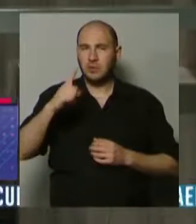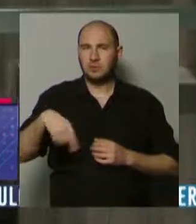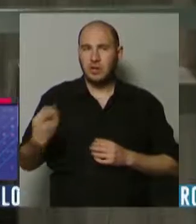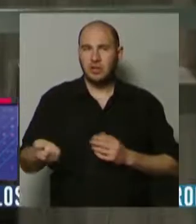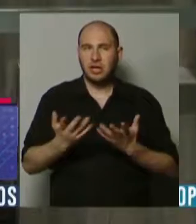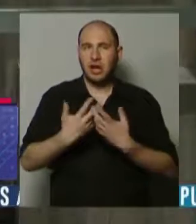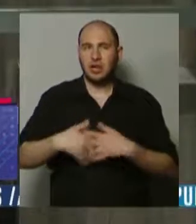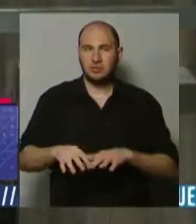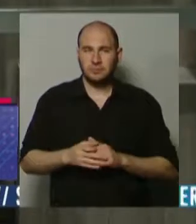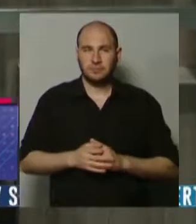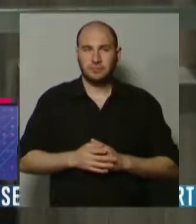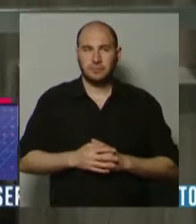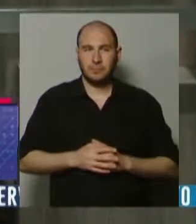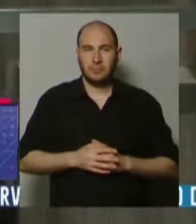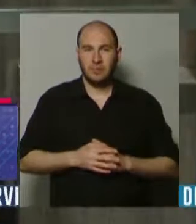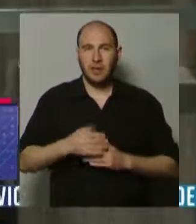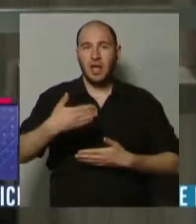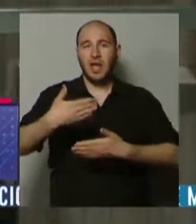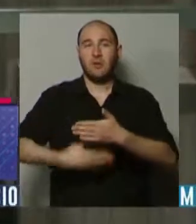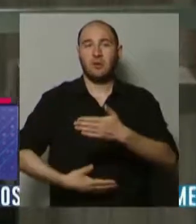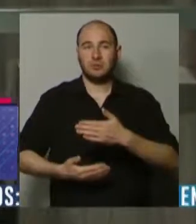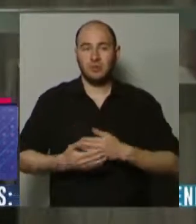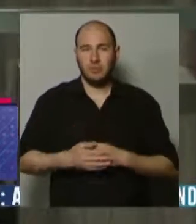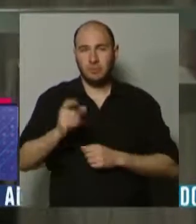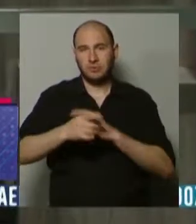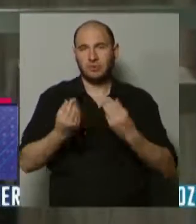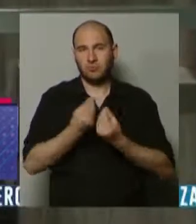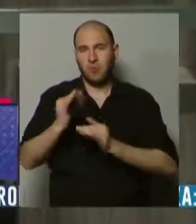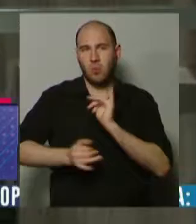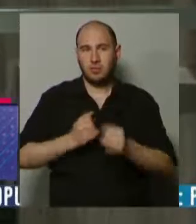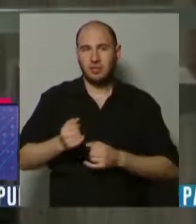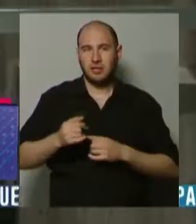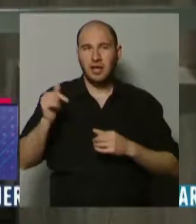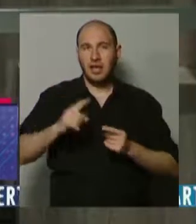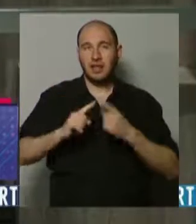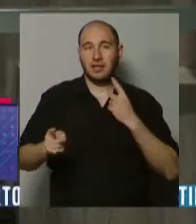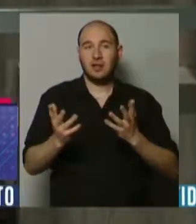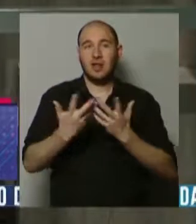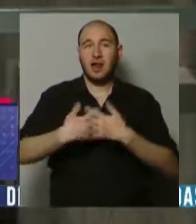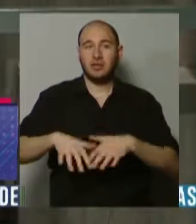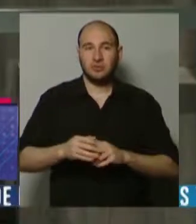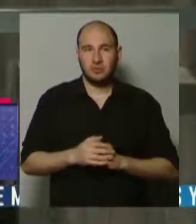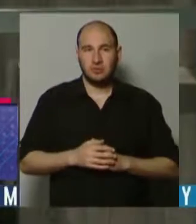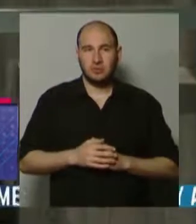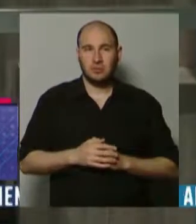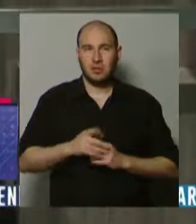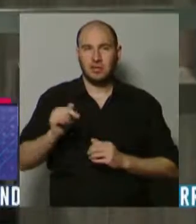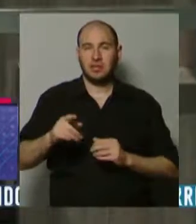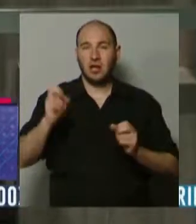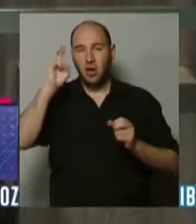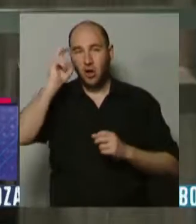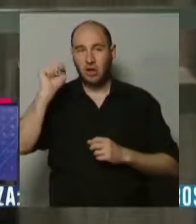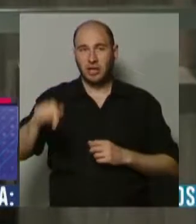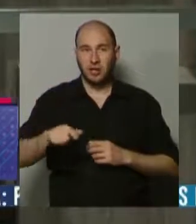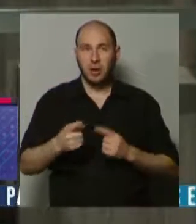está vinculada un poco con la evaluación, que muchos hablan de que el resultado directamente está relacionado con la buena gestión de Alfredo